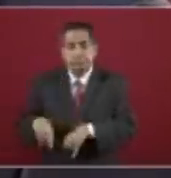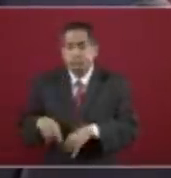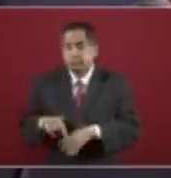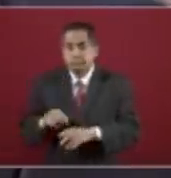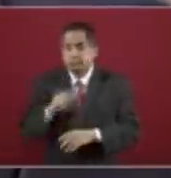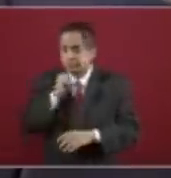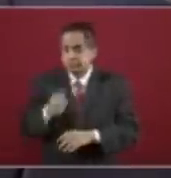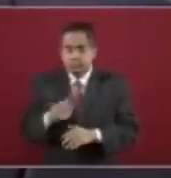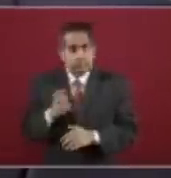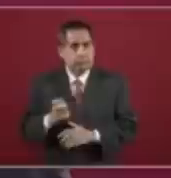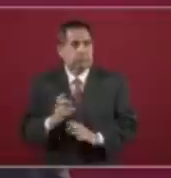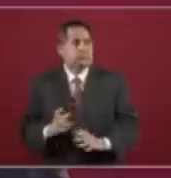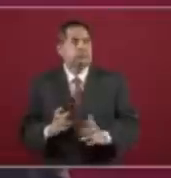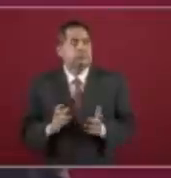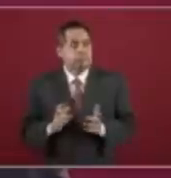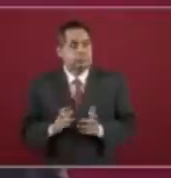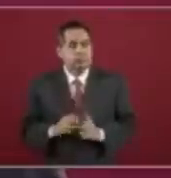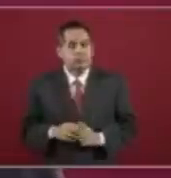Eso